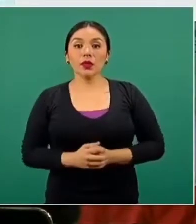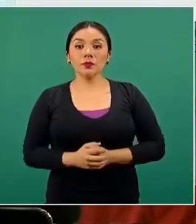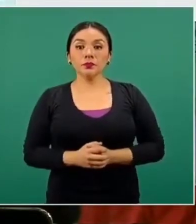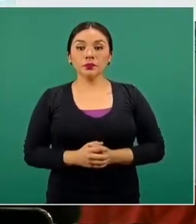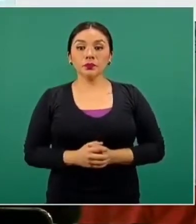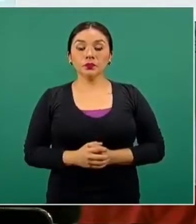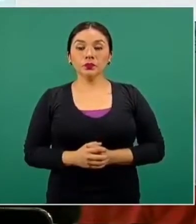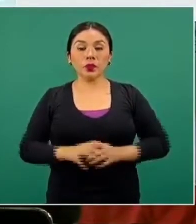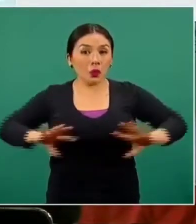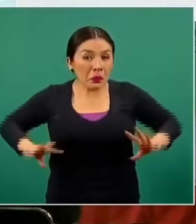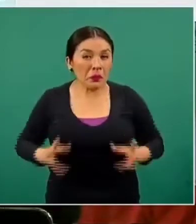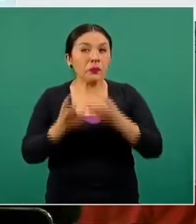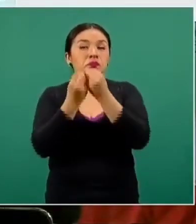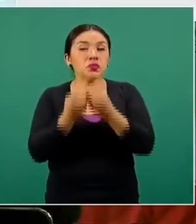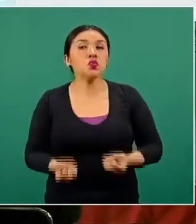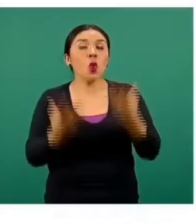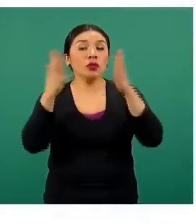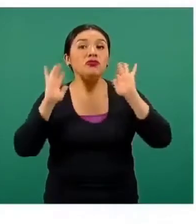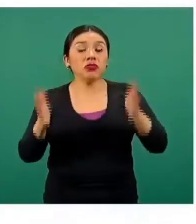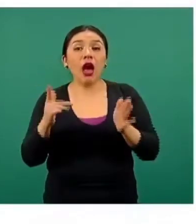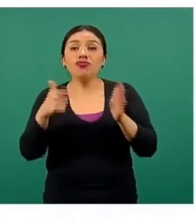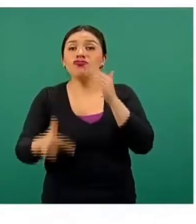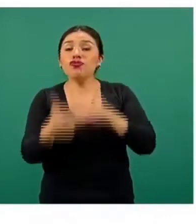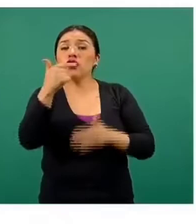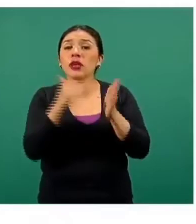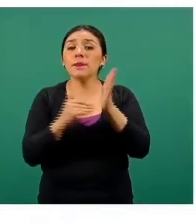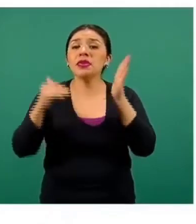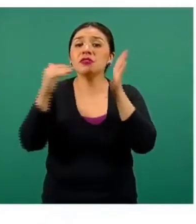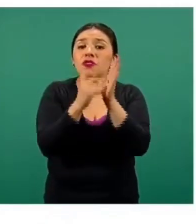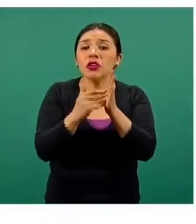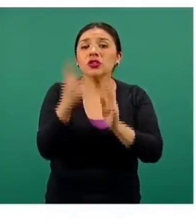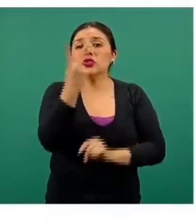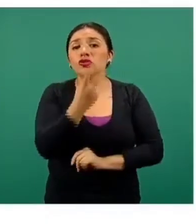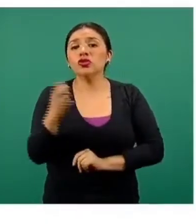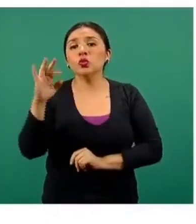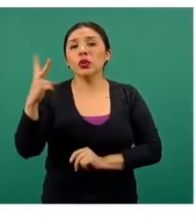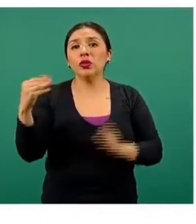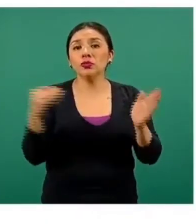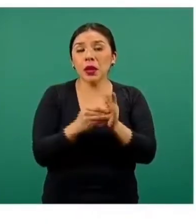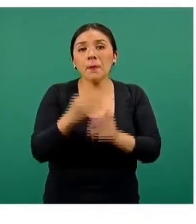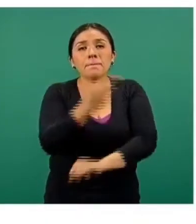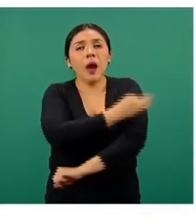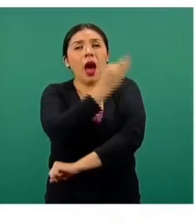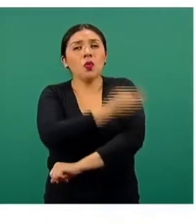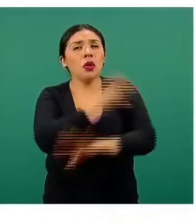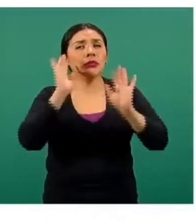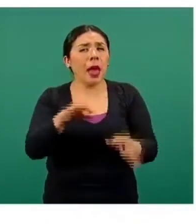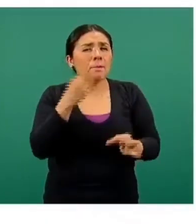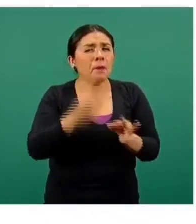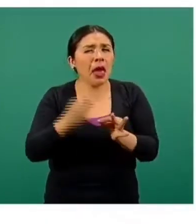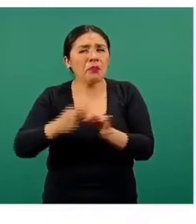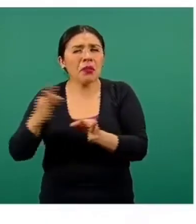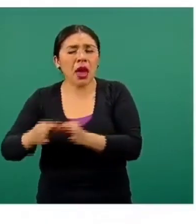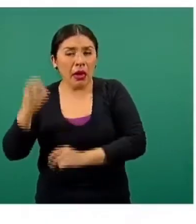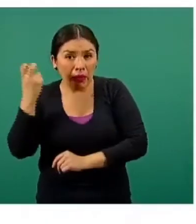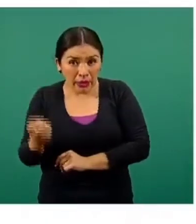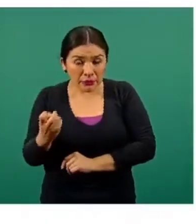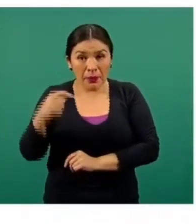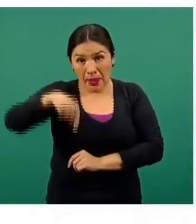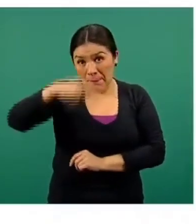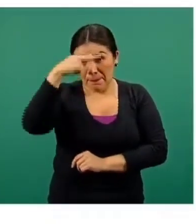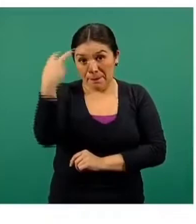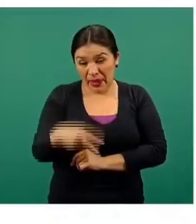En forma acumulativa tenemos más de 12 millones de vacunas aplicadas en México,